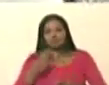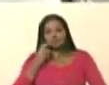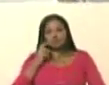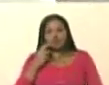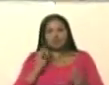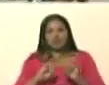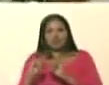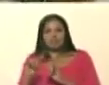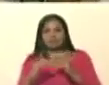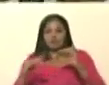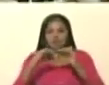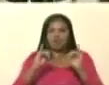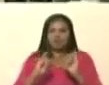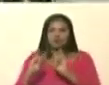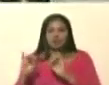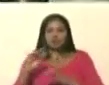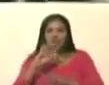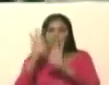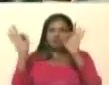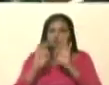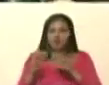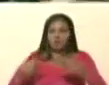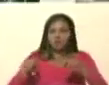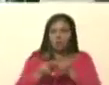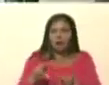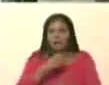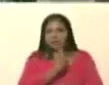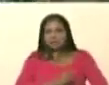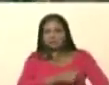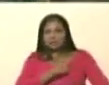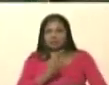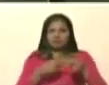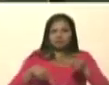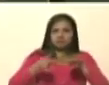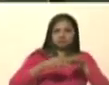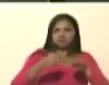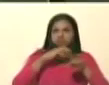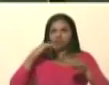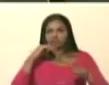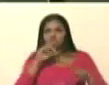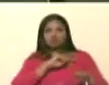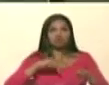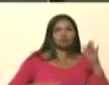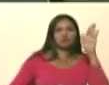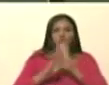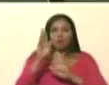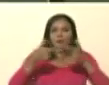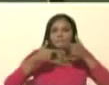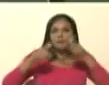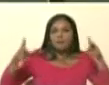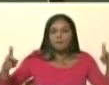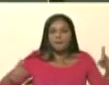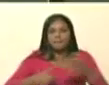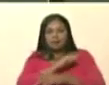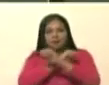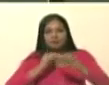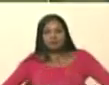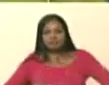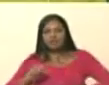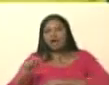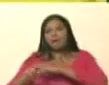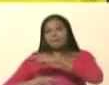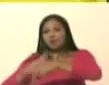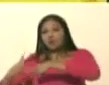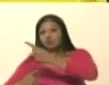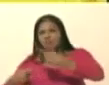del nivel del que se produce en suiza- qué significa eso crecimiento y expansión de la fuerza productiva de